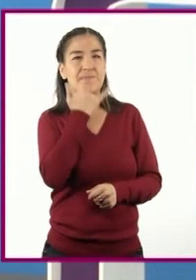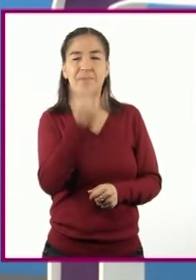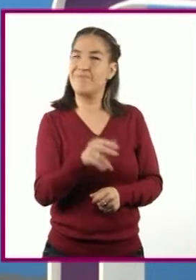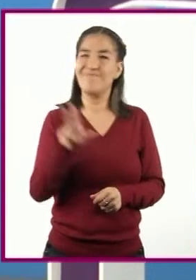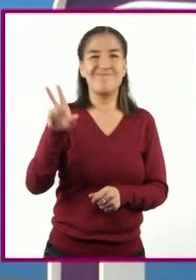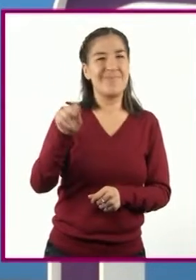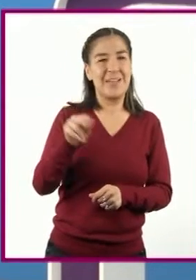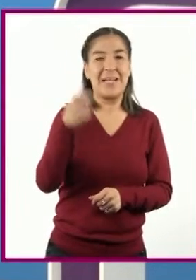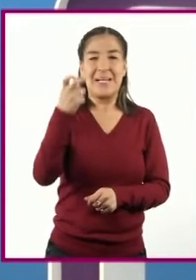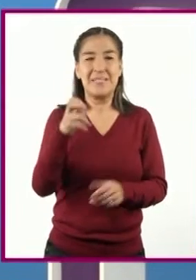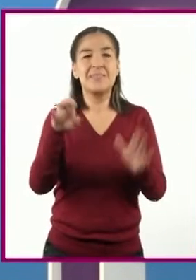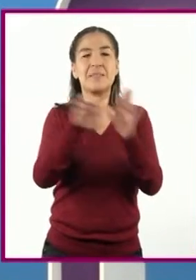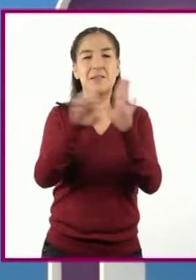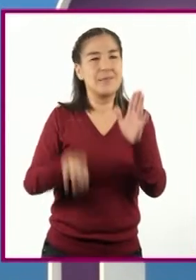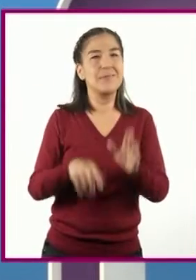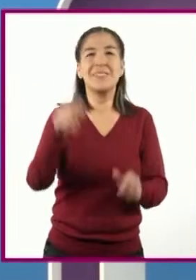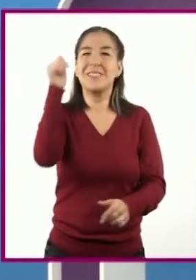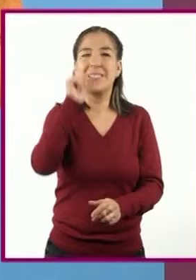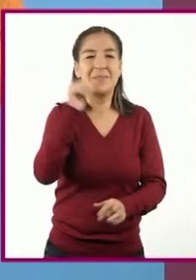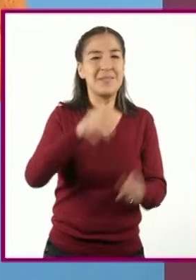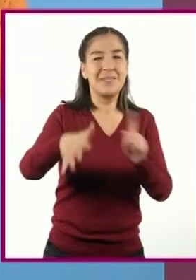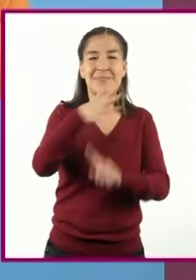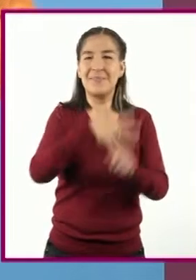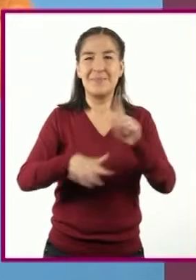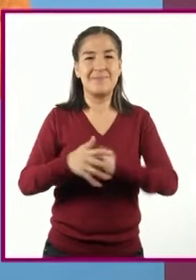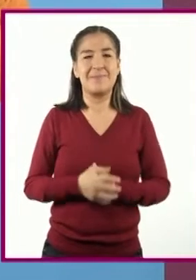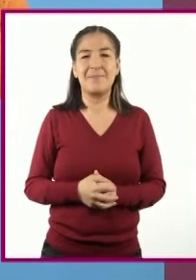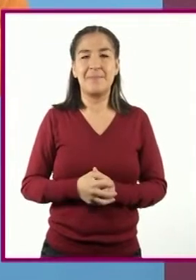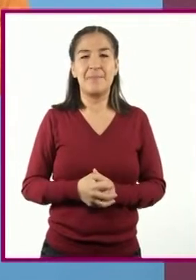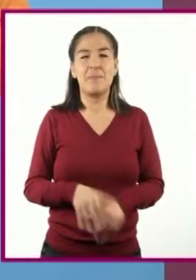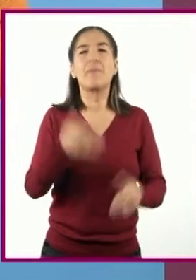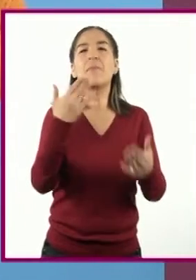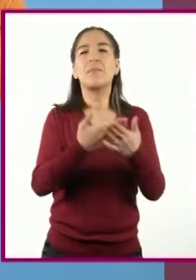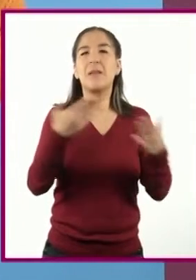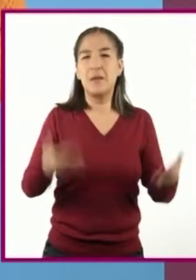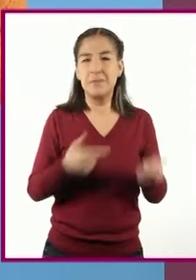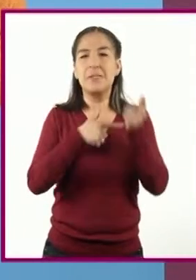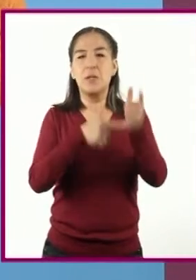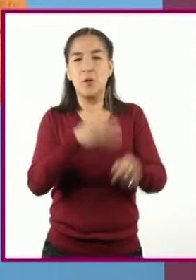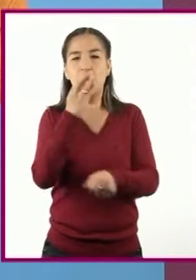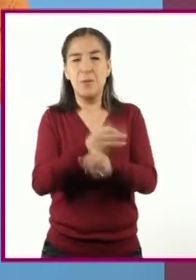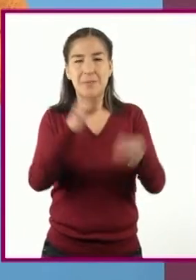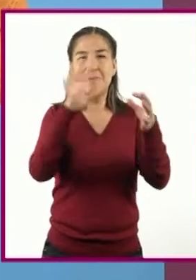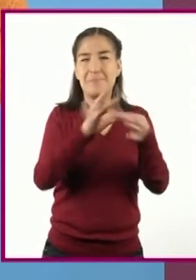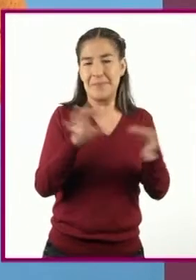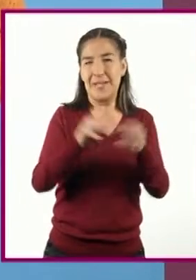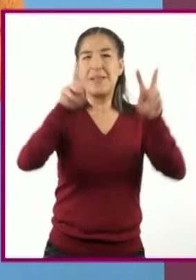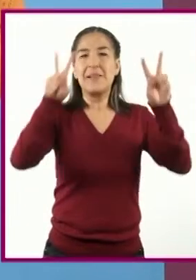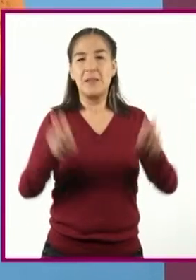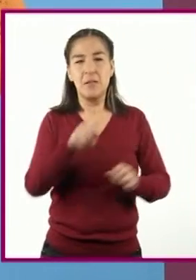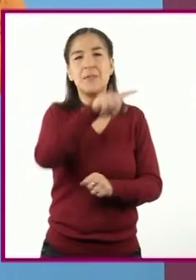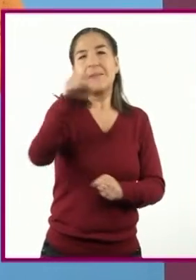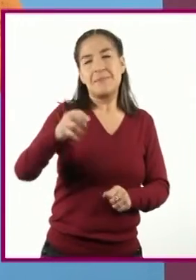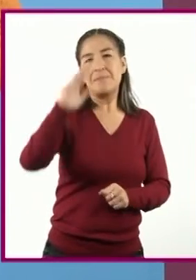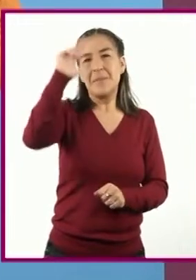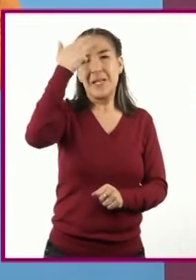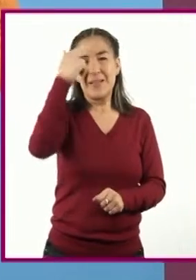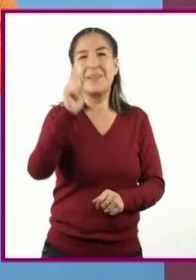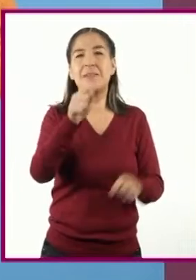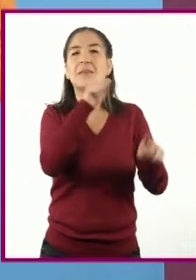Ese es un ejemplo típico. Ahora, para continuar con el tema, recordemos que